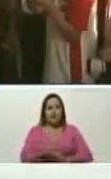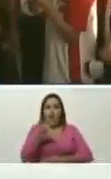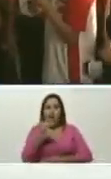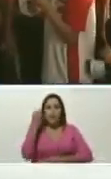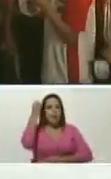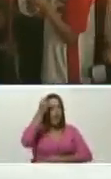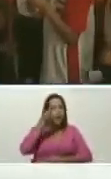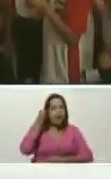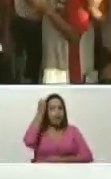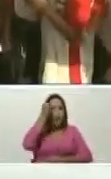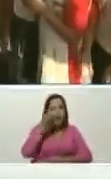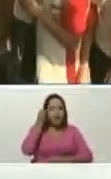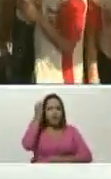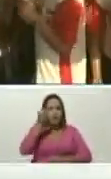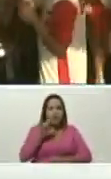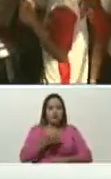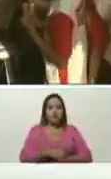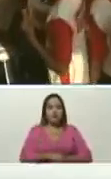pensando